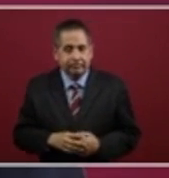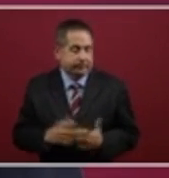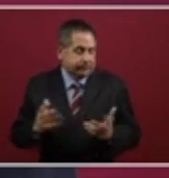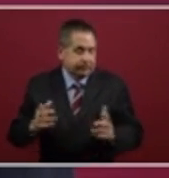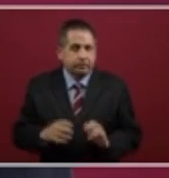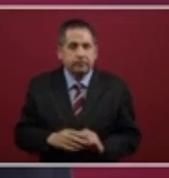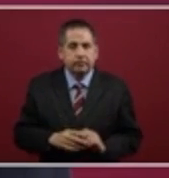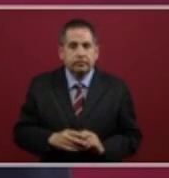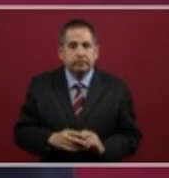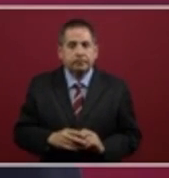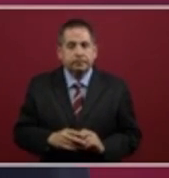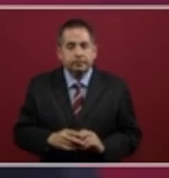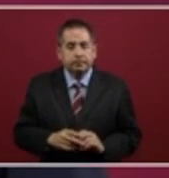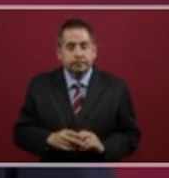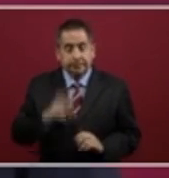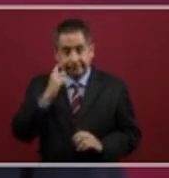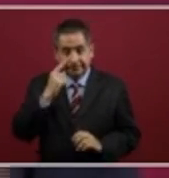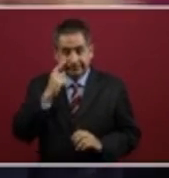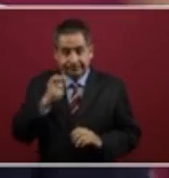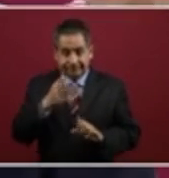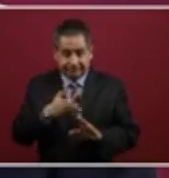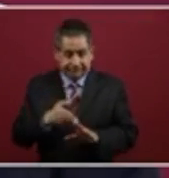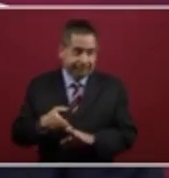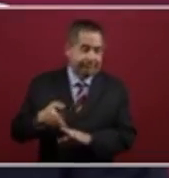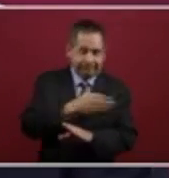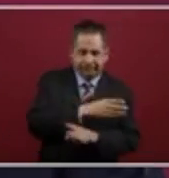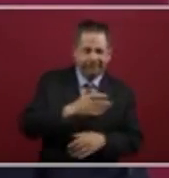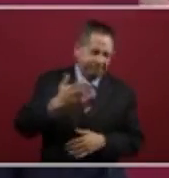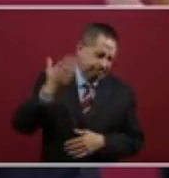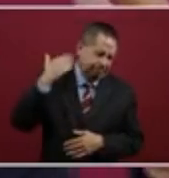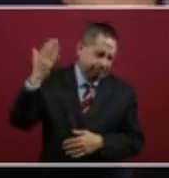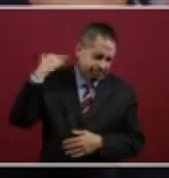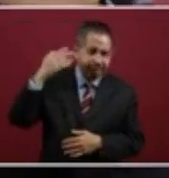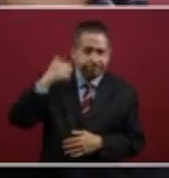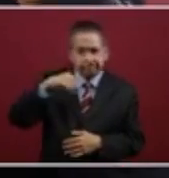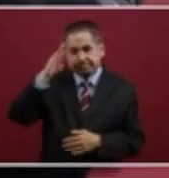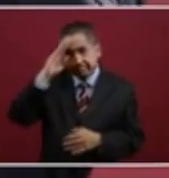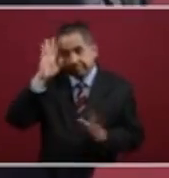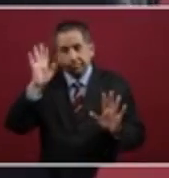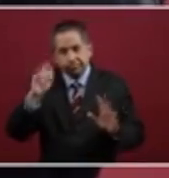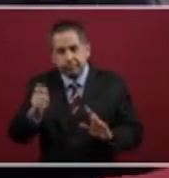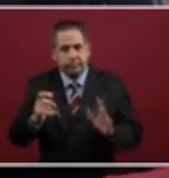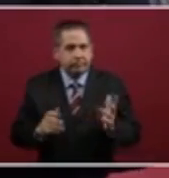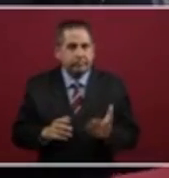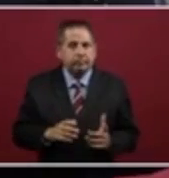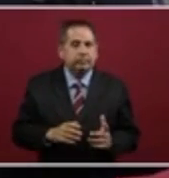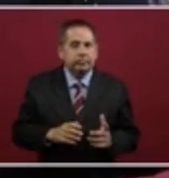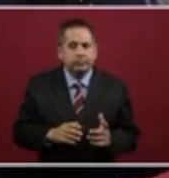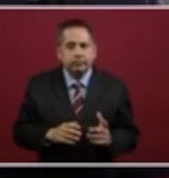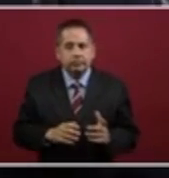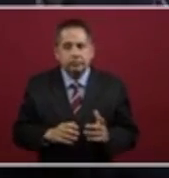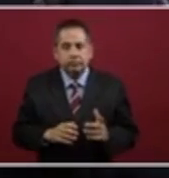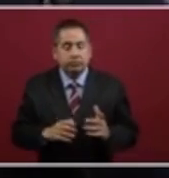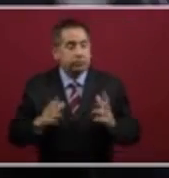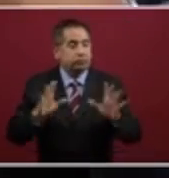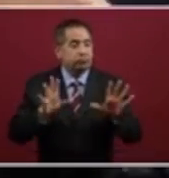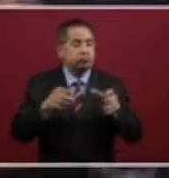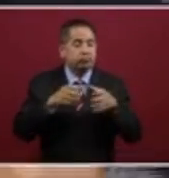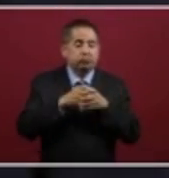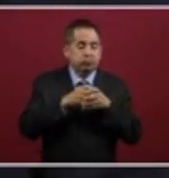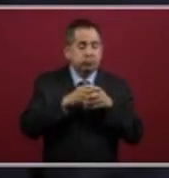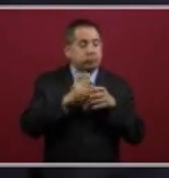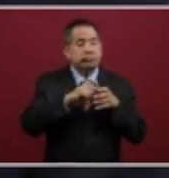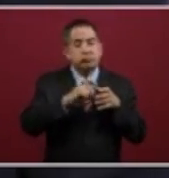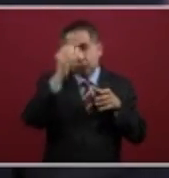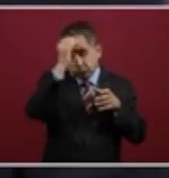Entonces, antes se pensaba de que los que formaban opinión pública